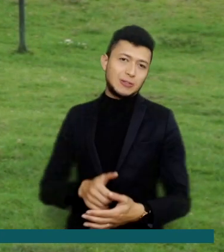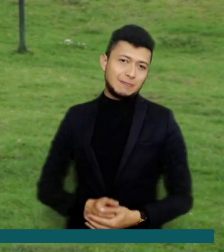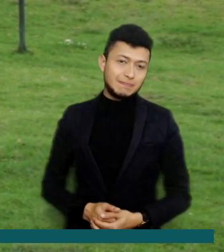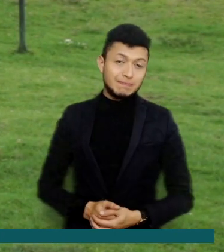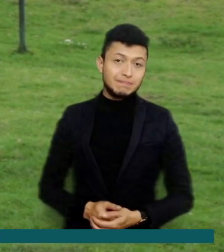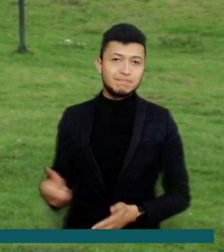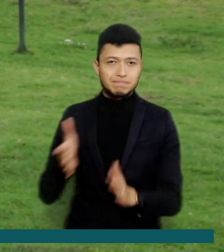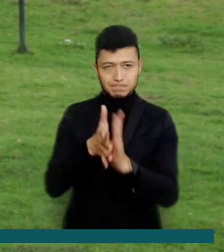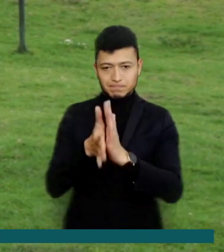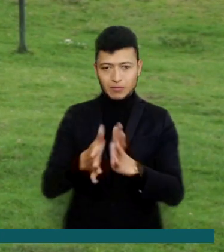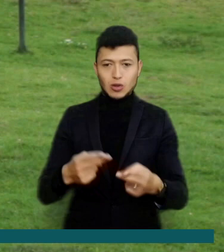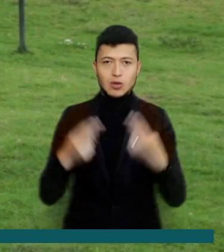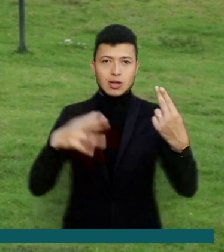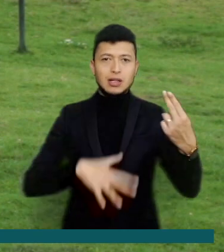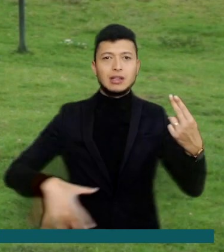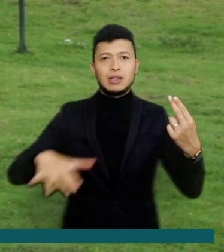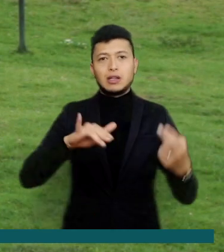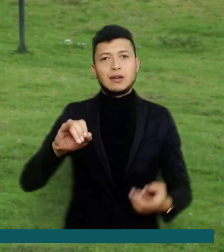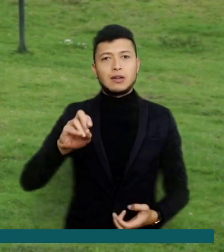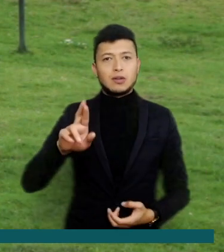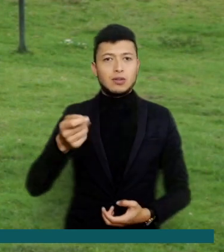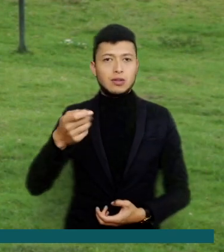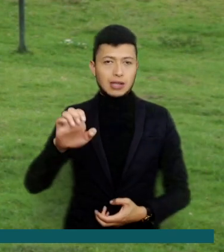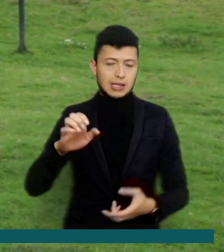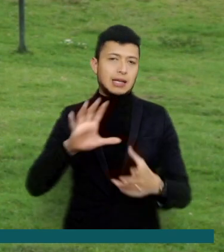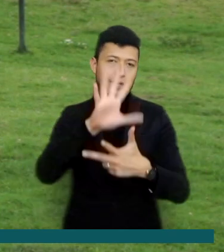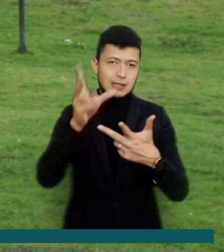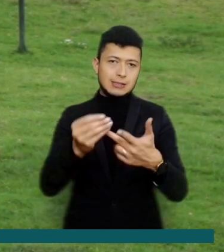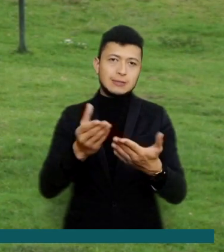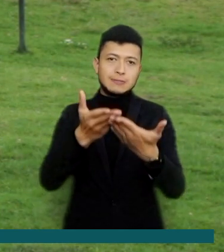la ciudad de Tunja, informó Jorge Torres para Enlace 13.